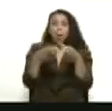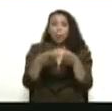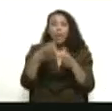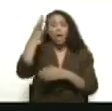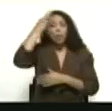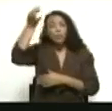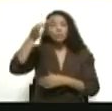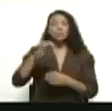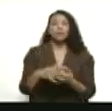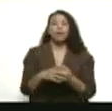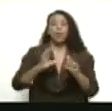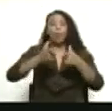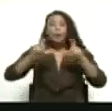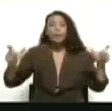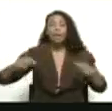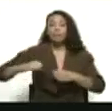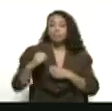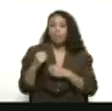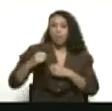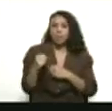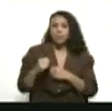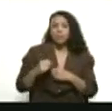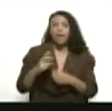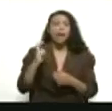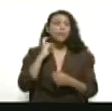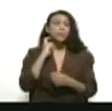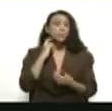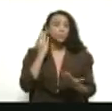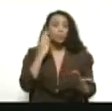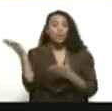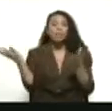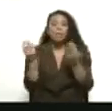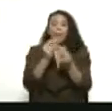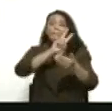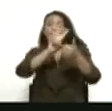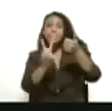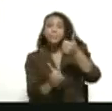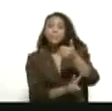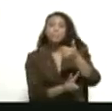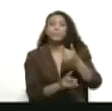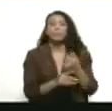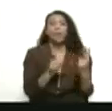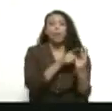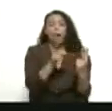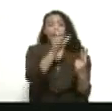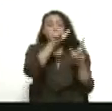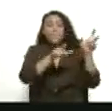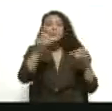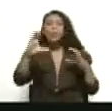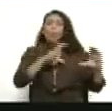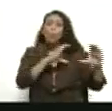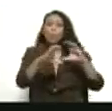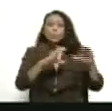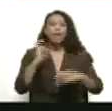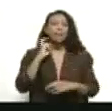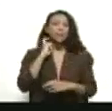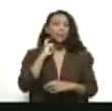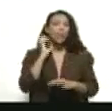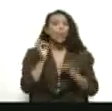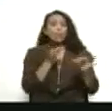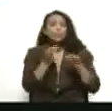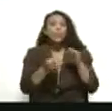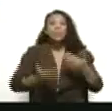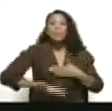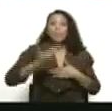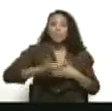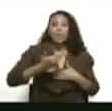Consejo General de Policía. Me acompaña el Fiscal General de la República y también el Vicepresidente Sectorial Remigio Ceballos Hichazo. Vamos a conversar con el fiscal justamente la